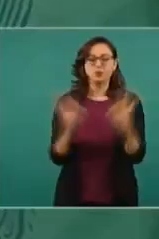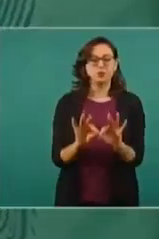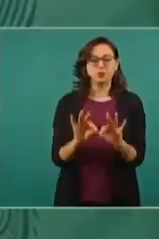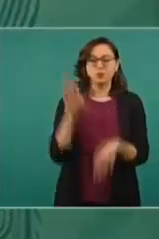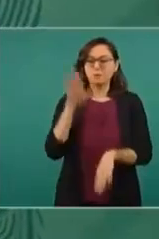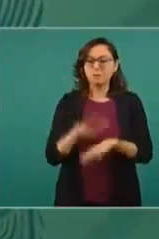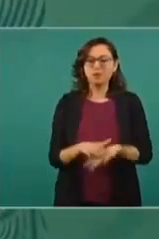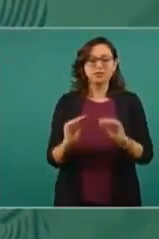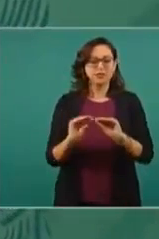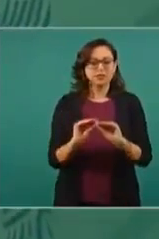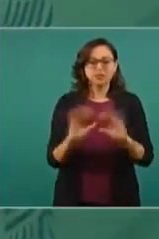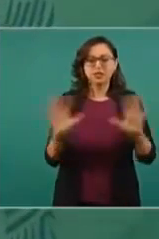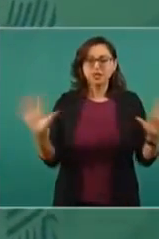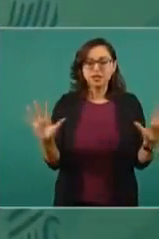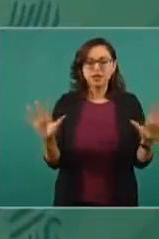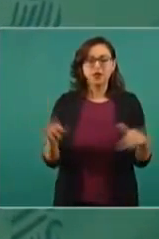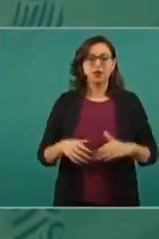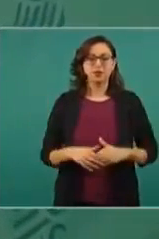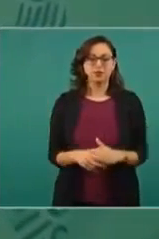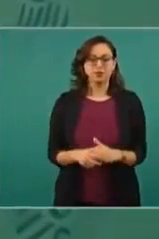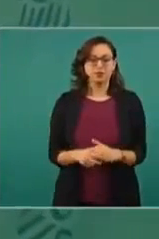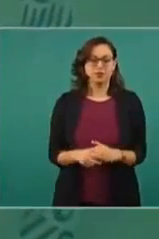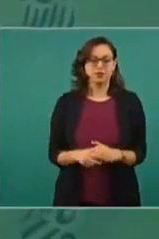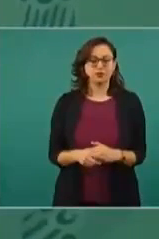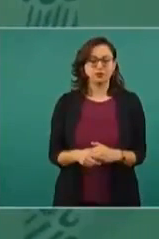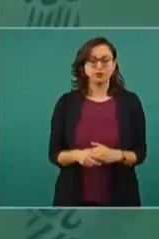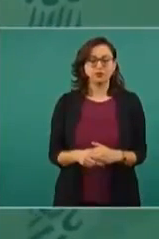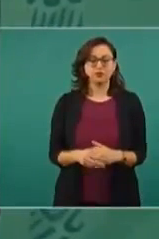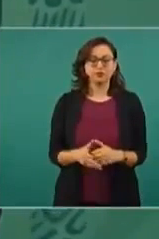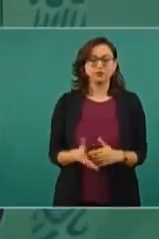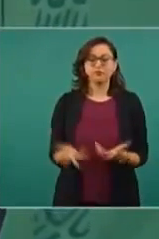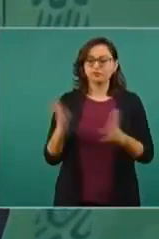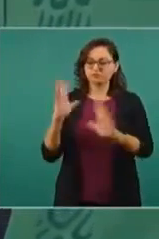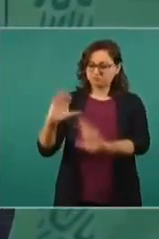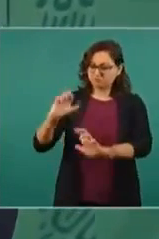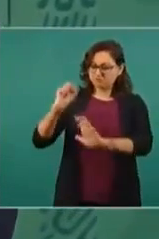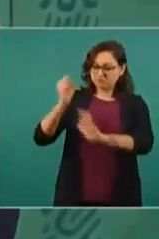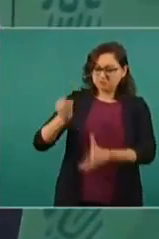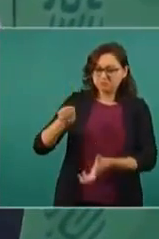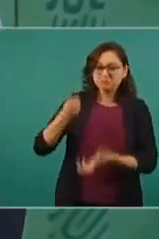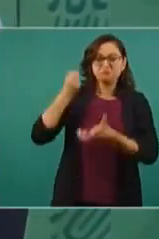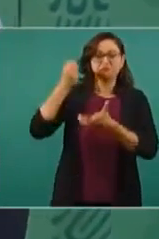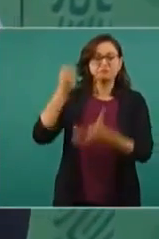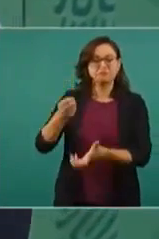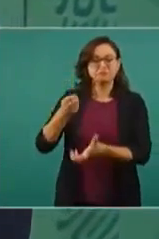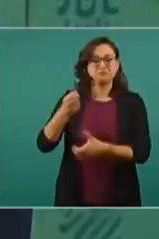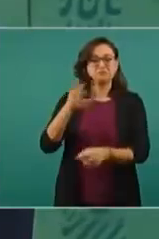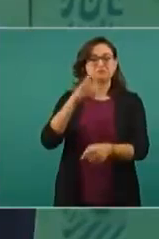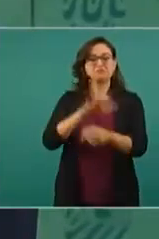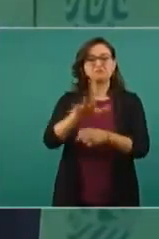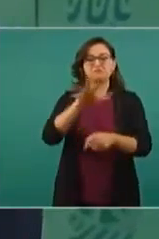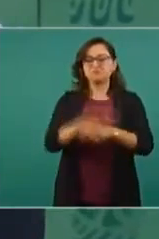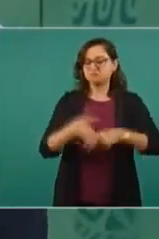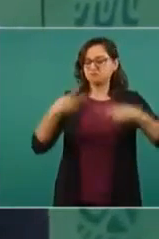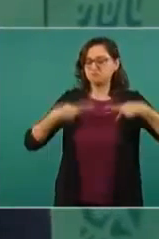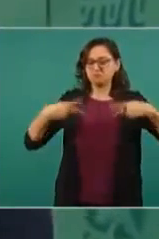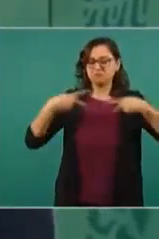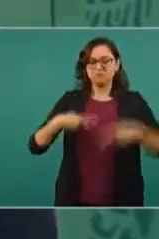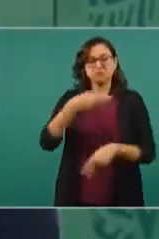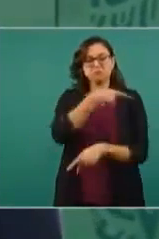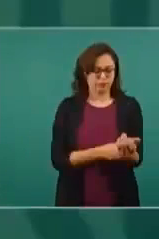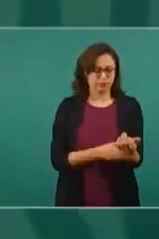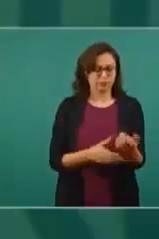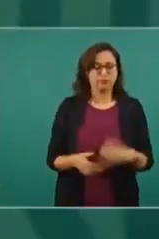caída de un tramo de la línea 12 del metro de la Ciudad de México. Es un duro golpe para la Cuarta Transformación, que sin duda impactó en las elecciones de la